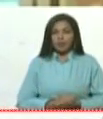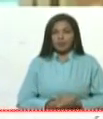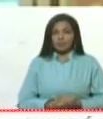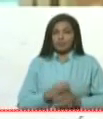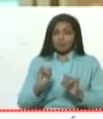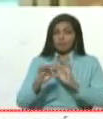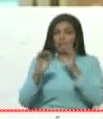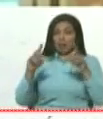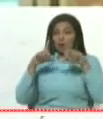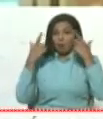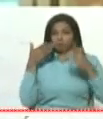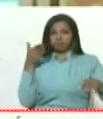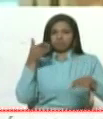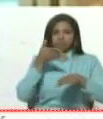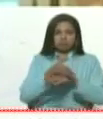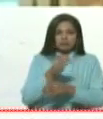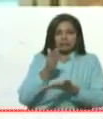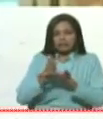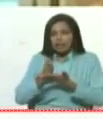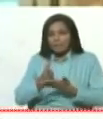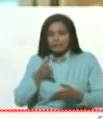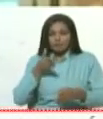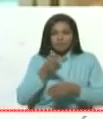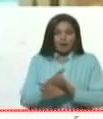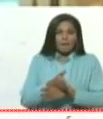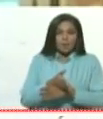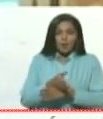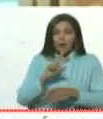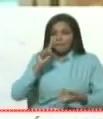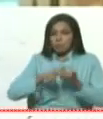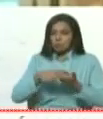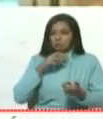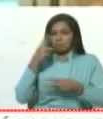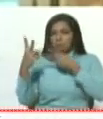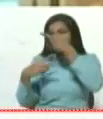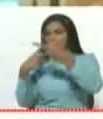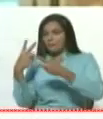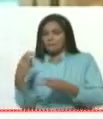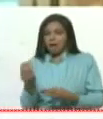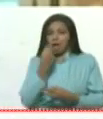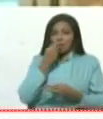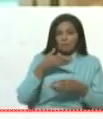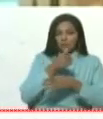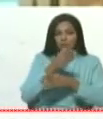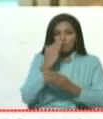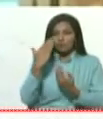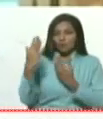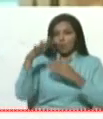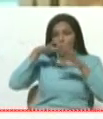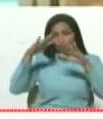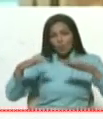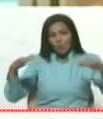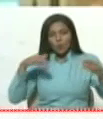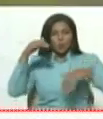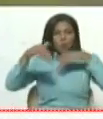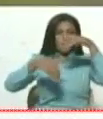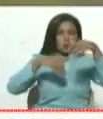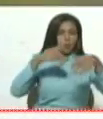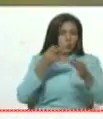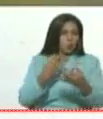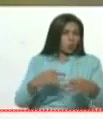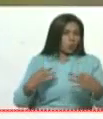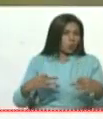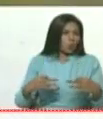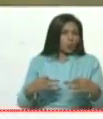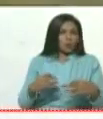La Guaira, porque siempre vamos Sili y yo a pasear en La Guaira, a comernos un pescadito frente al mar, a bañarnos en la playa.